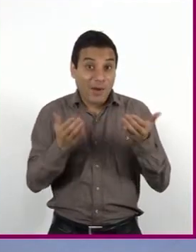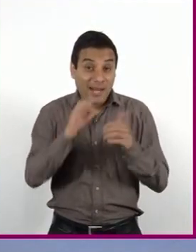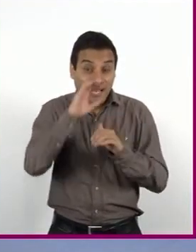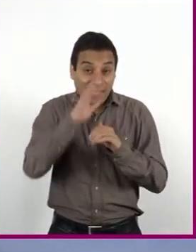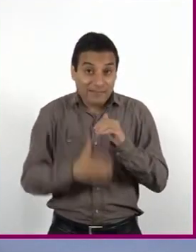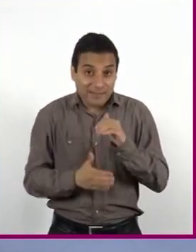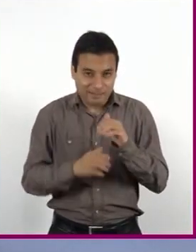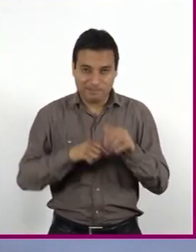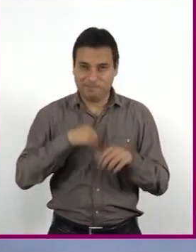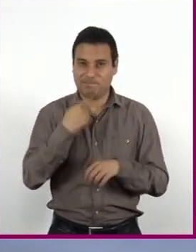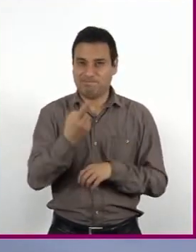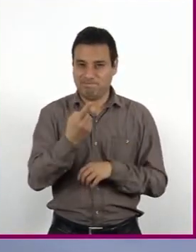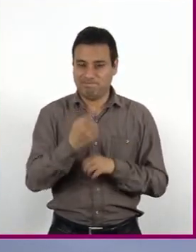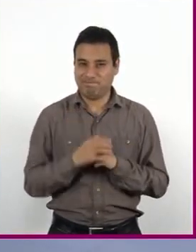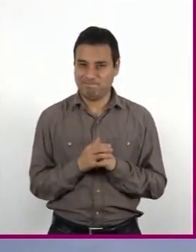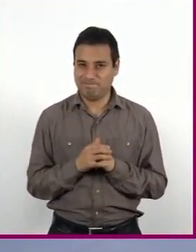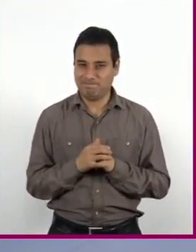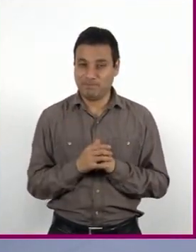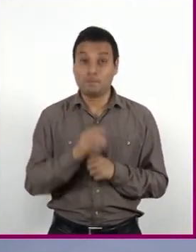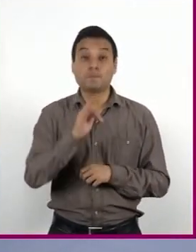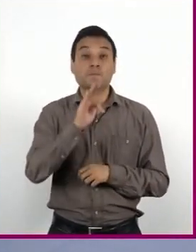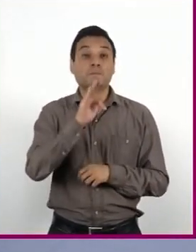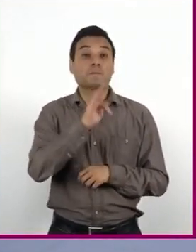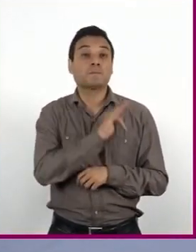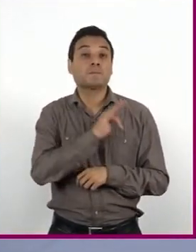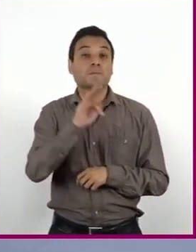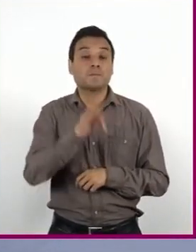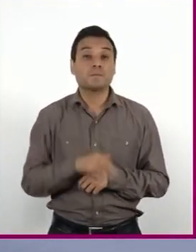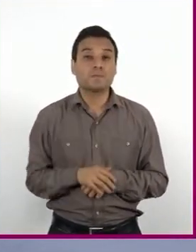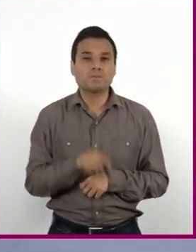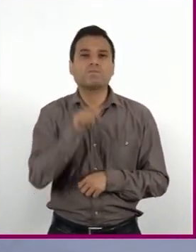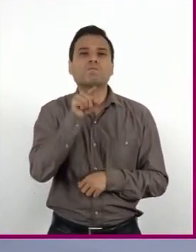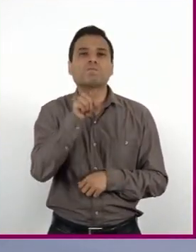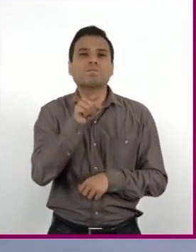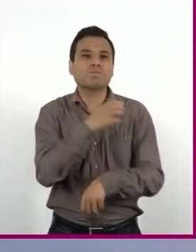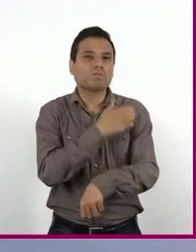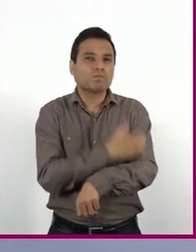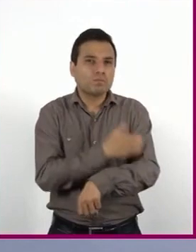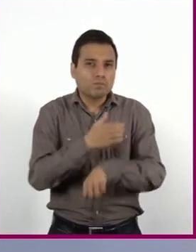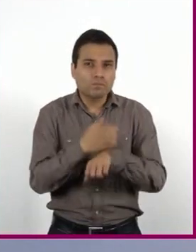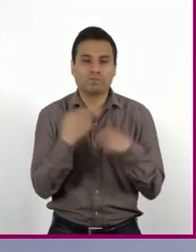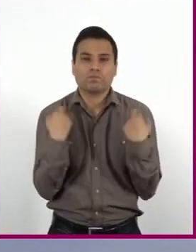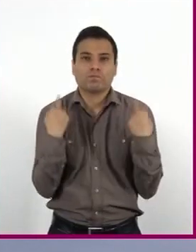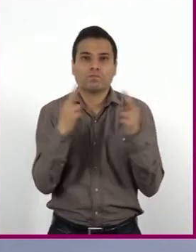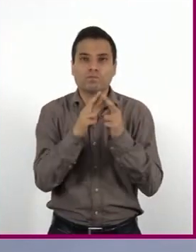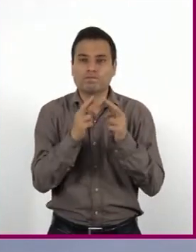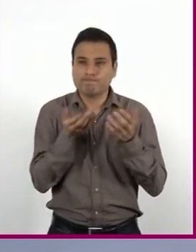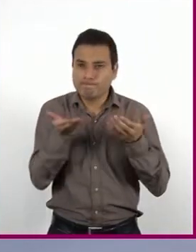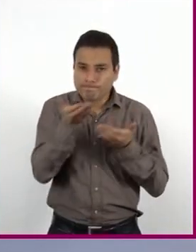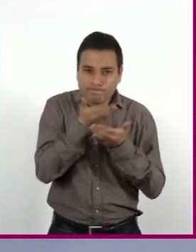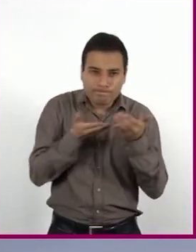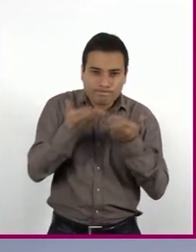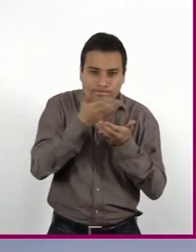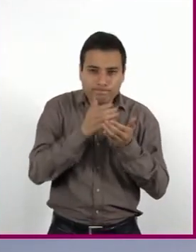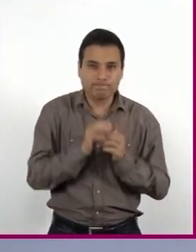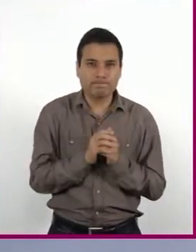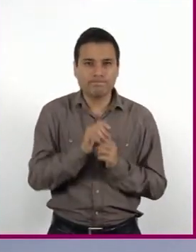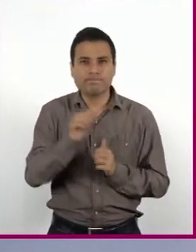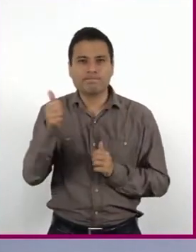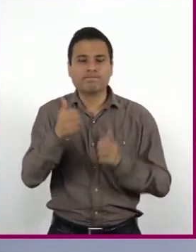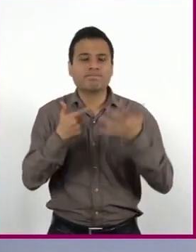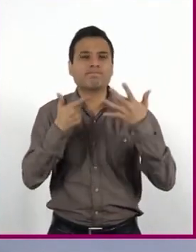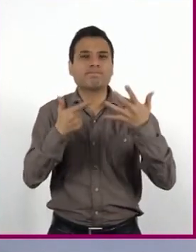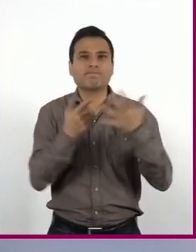finalizar, les propongo que, a la distancia, analicen con sus compañeros y docentes cuáles son los otros 7 desarrollos